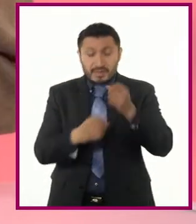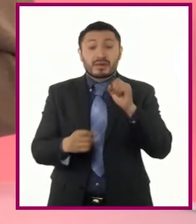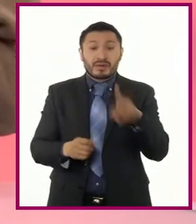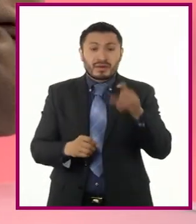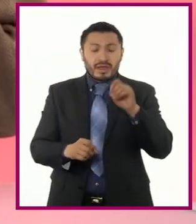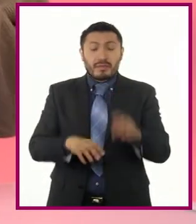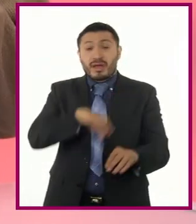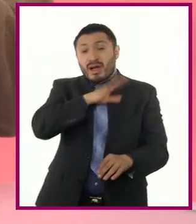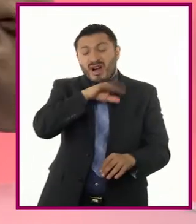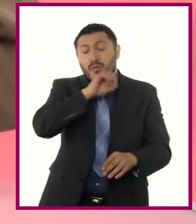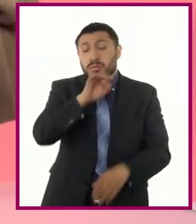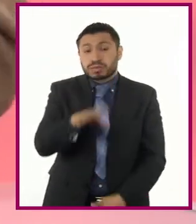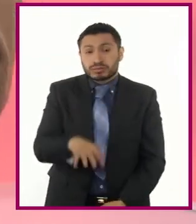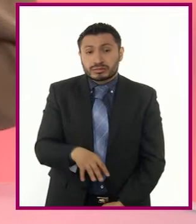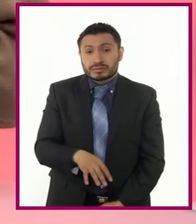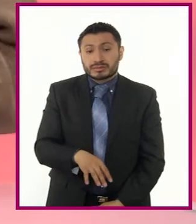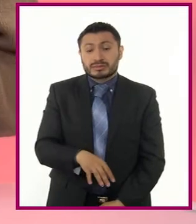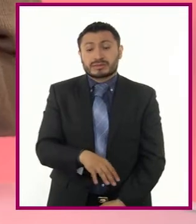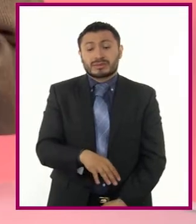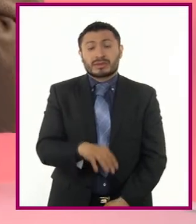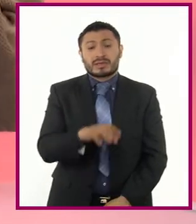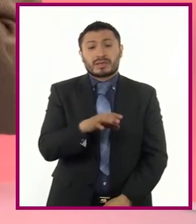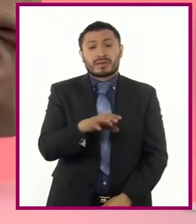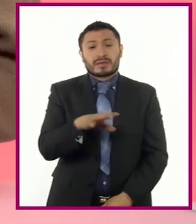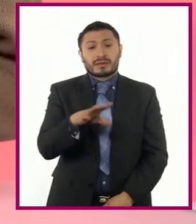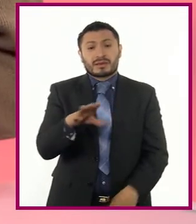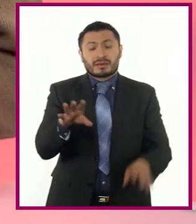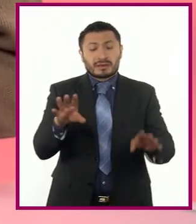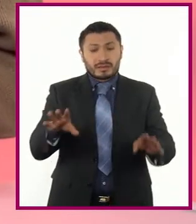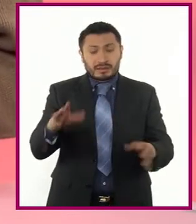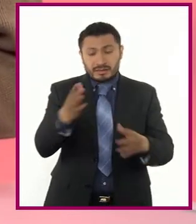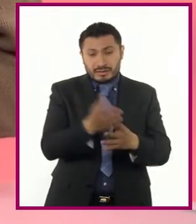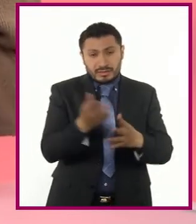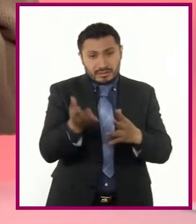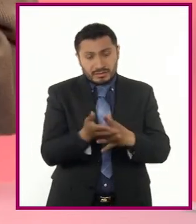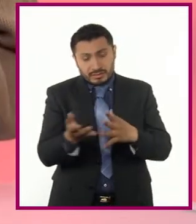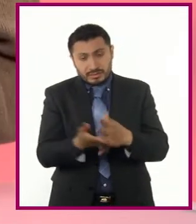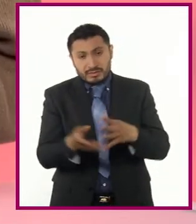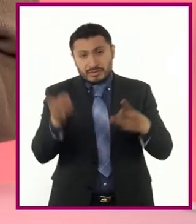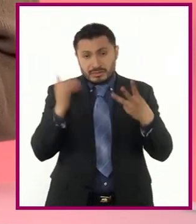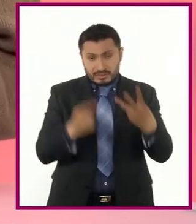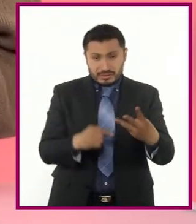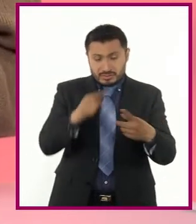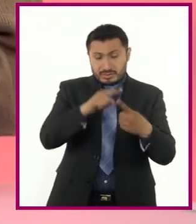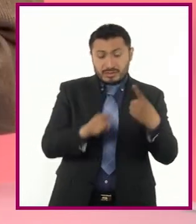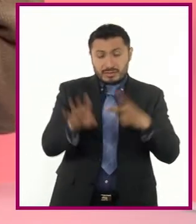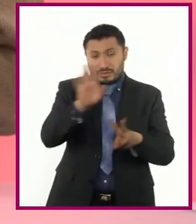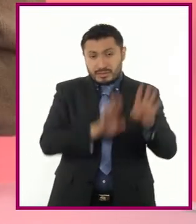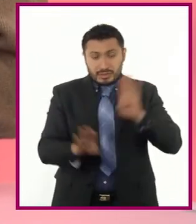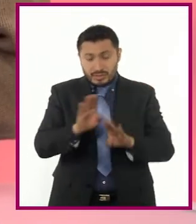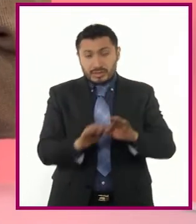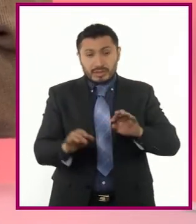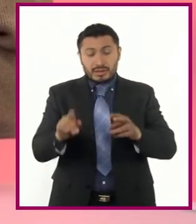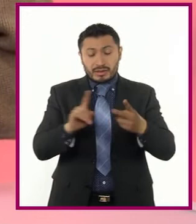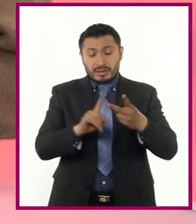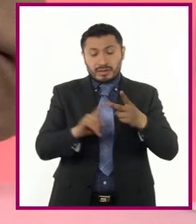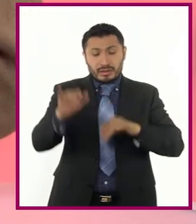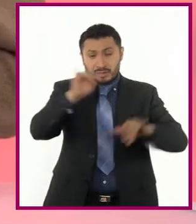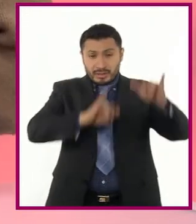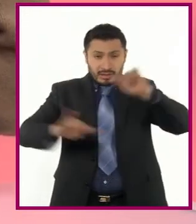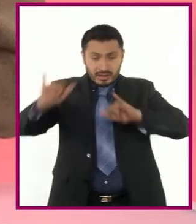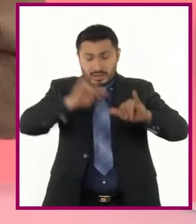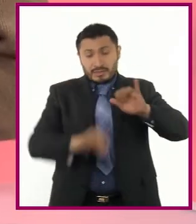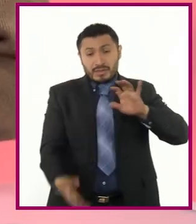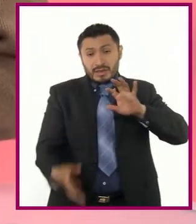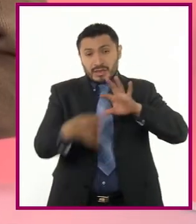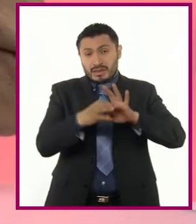contaminación. Tanto, bueno, se tiene clasificado en 3 tipos, ¿no? La contaminación biológica, la química, y de esto de química va derivada